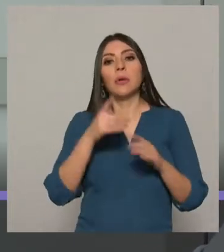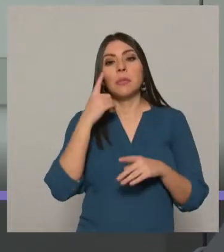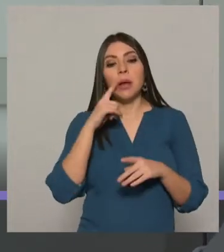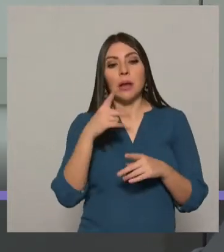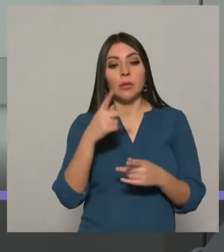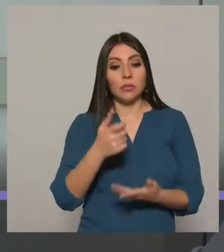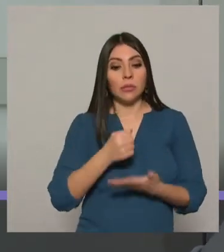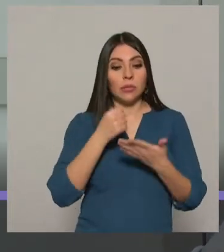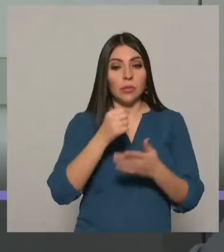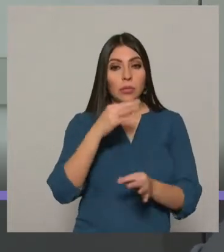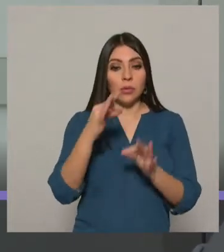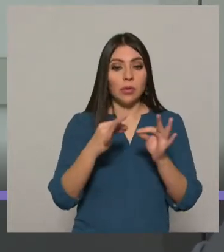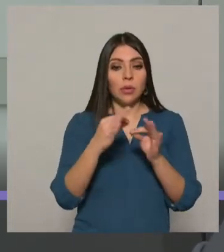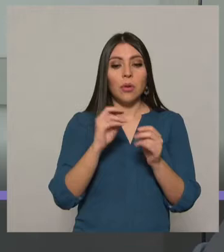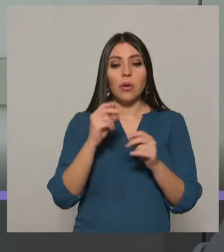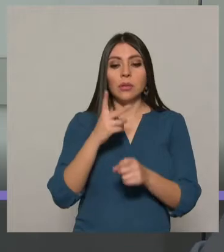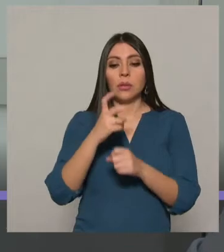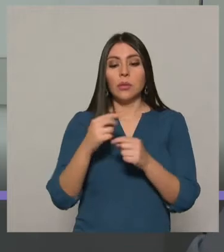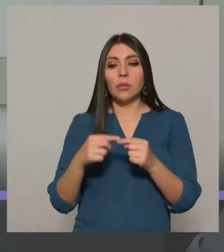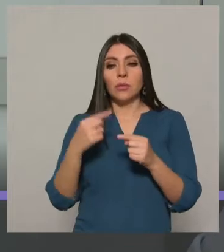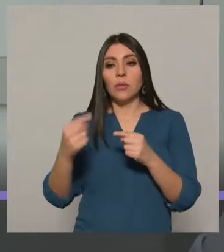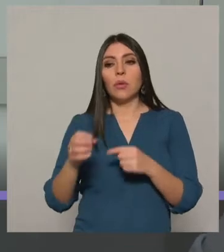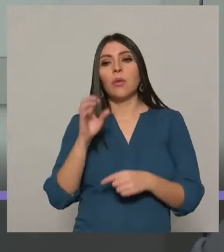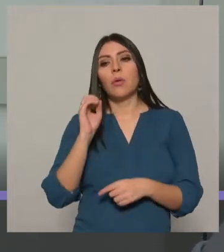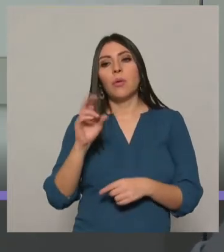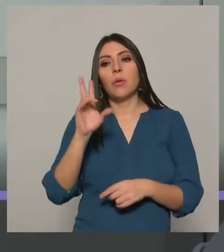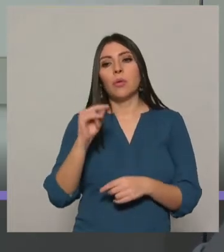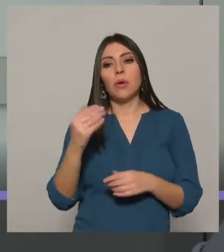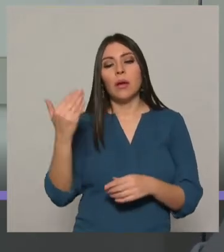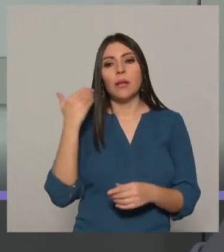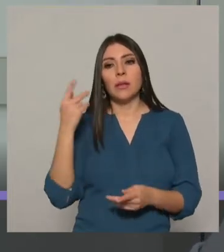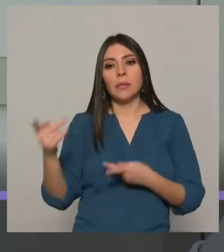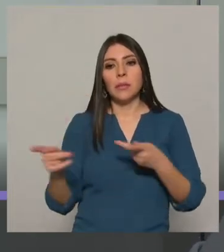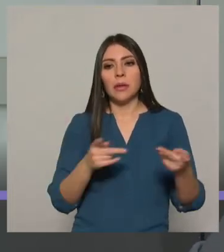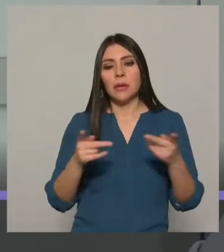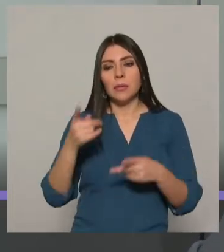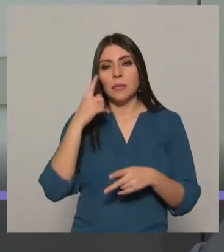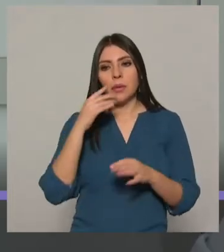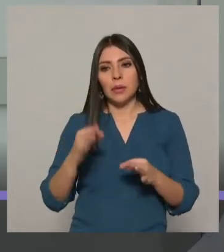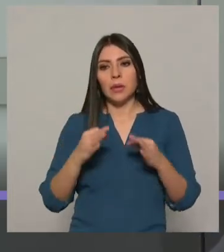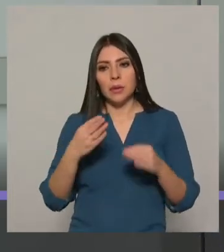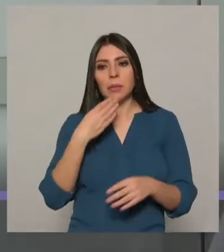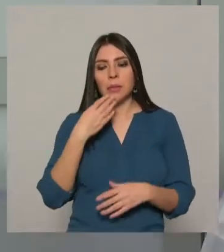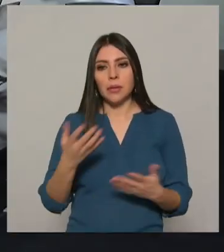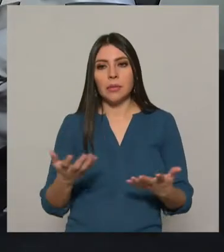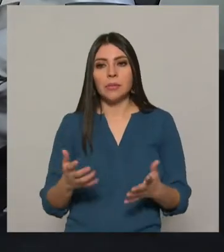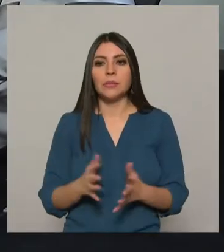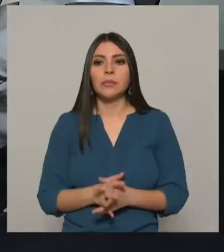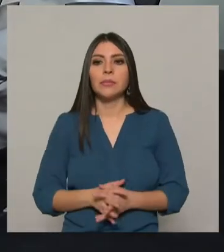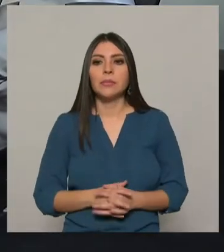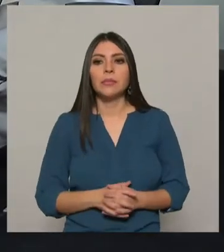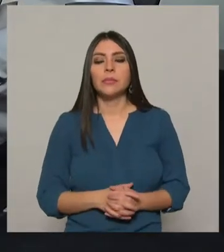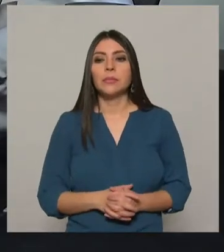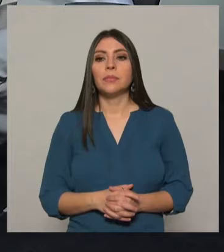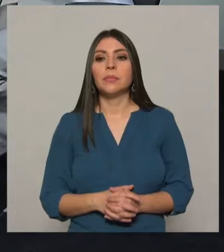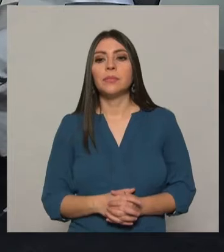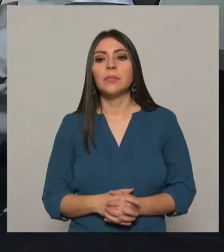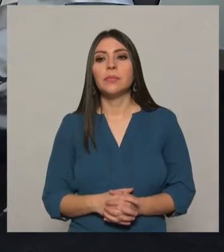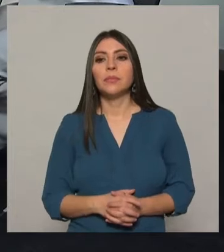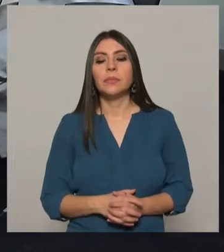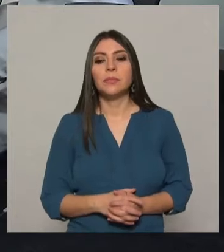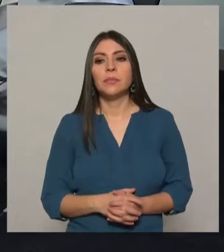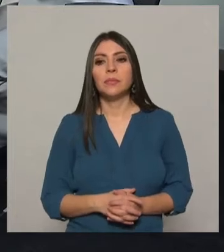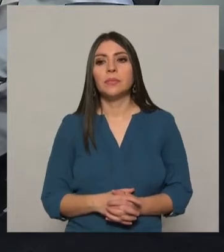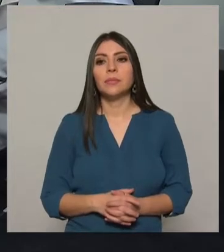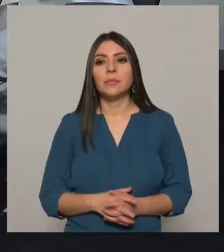o simplemente son acciones que no fueron programadas o proyectadas de manera correcta. Muy bien, diputado. O por otra parte, la